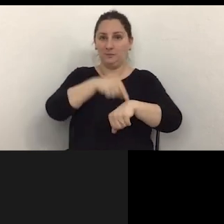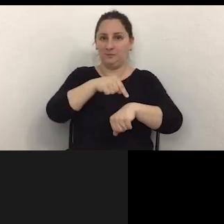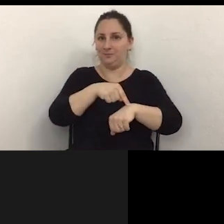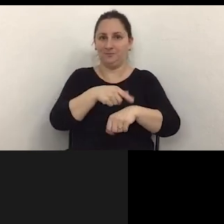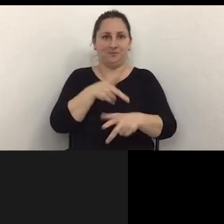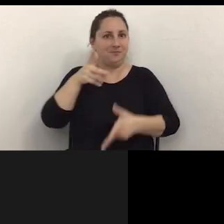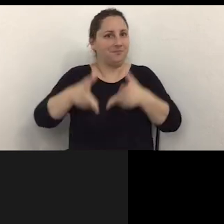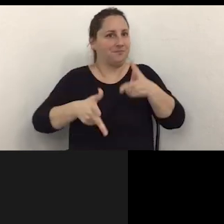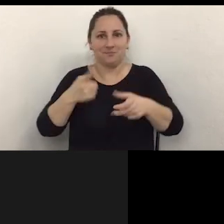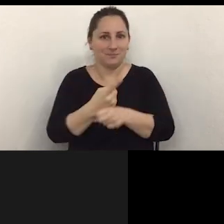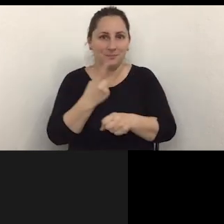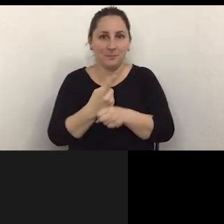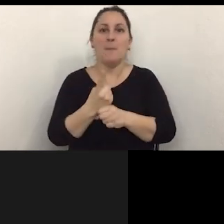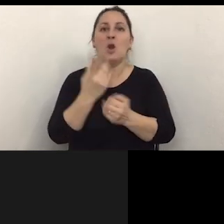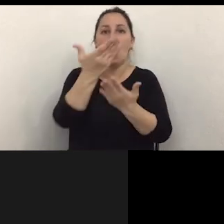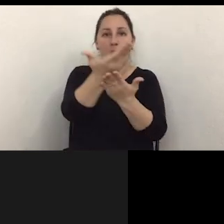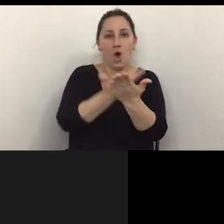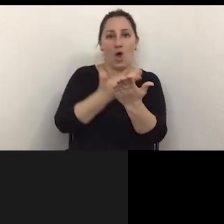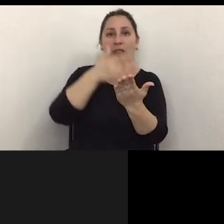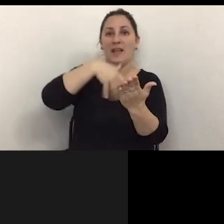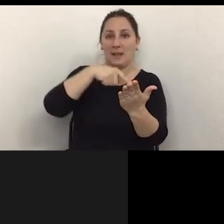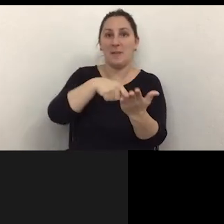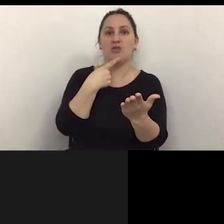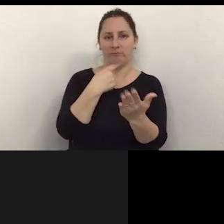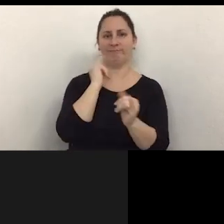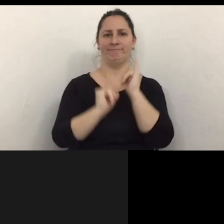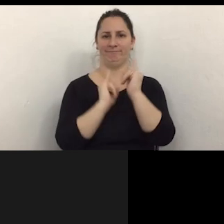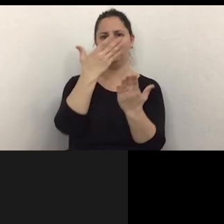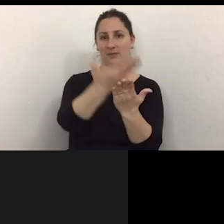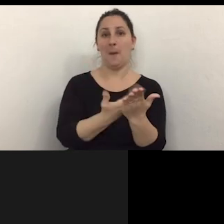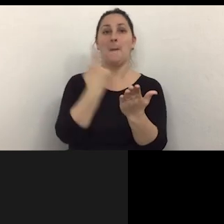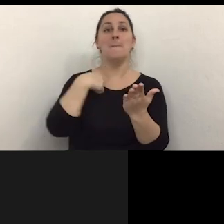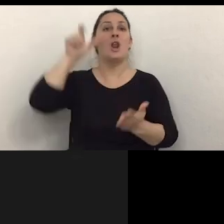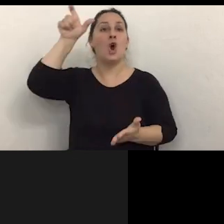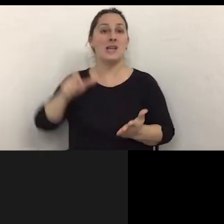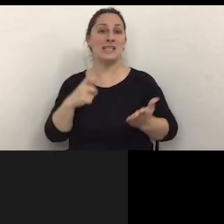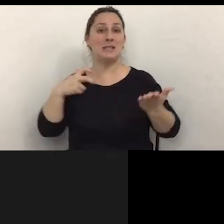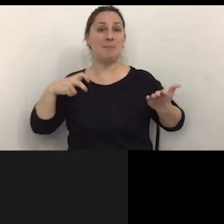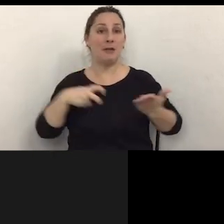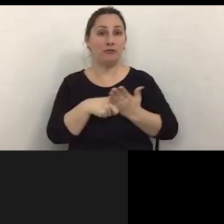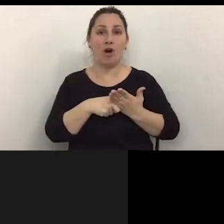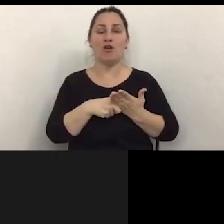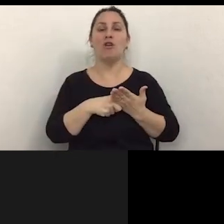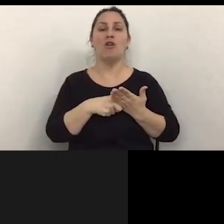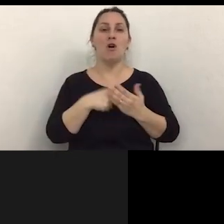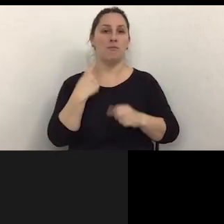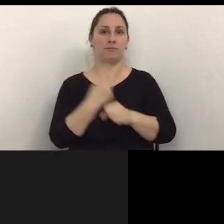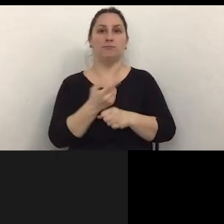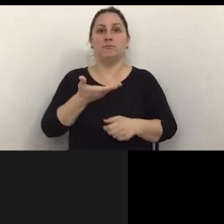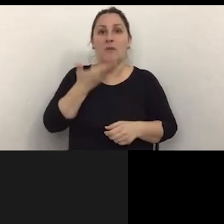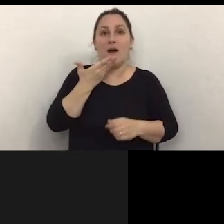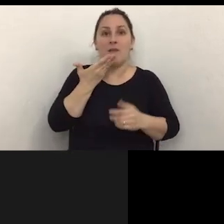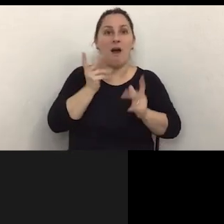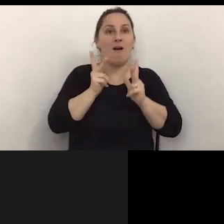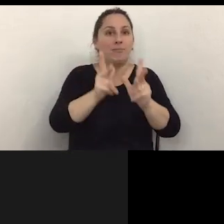determinación, pueden decirlo, pero los inspectores no se tienen que pronunciar en un sentido o en otro, sí, propondrán